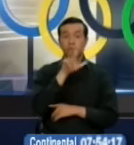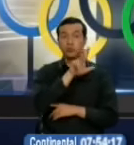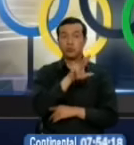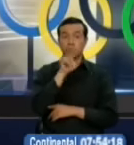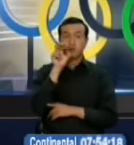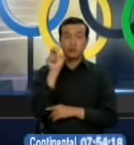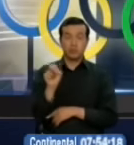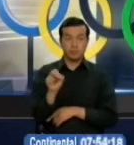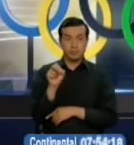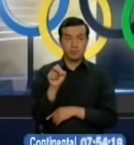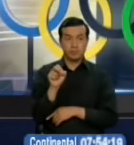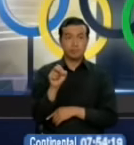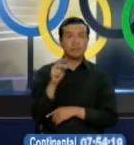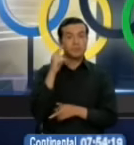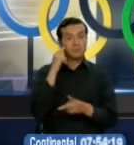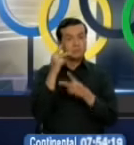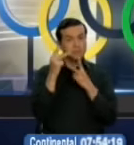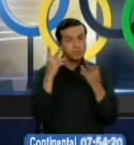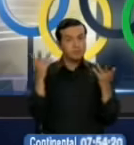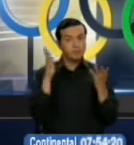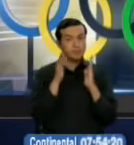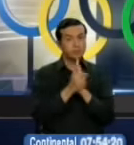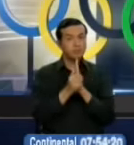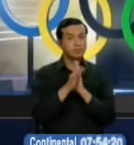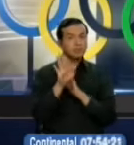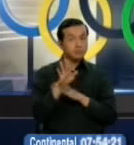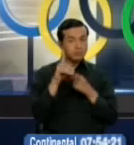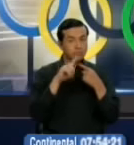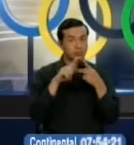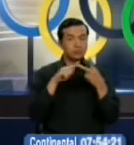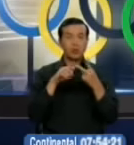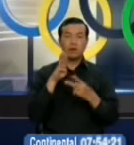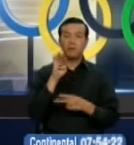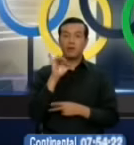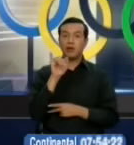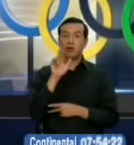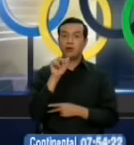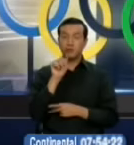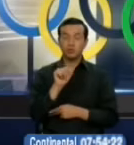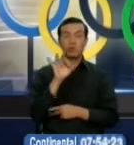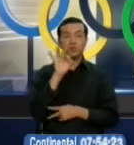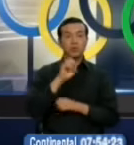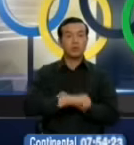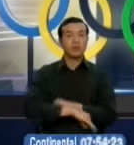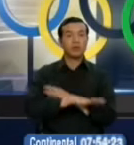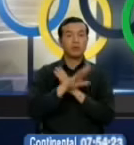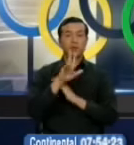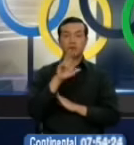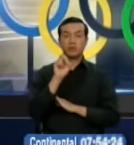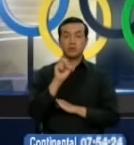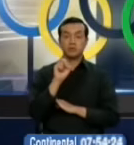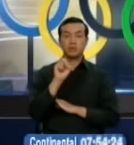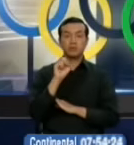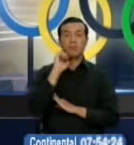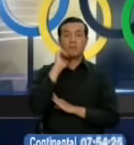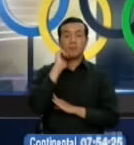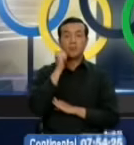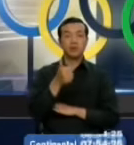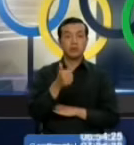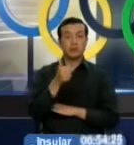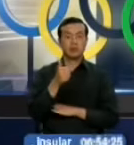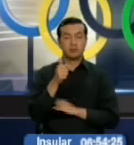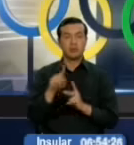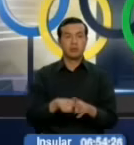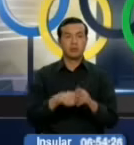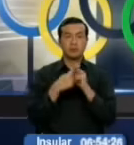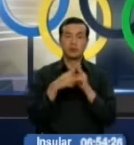8:30, pondrá a prueba sus capacidades, al igual que Byron Guamá, a partir de las 9:30. Esto mañana,